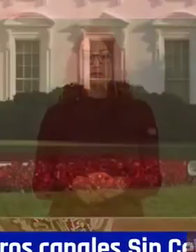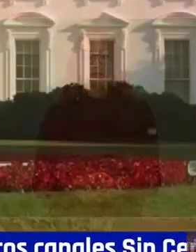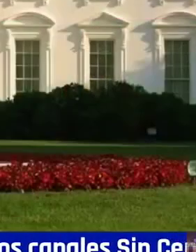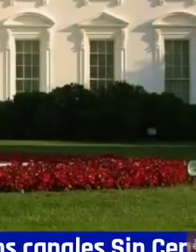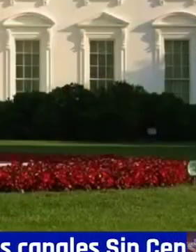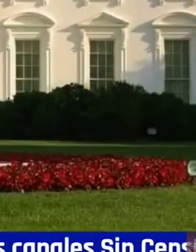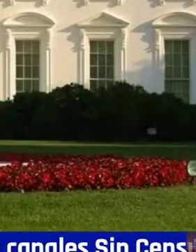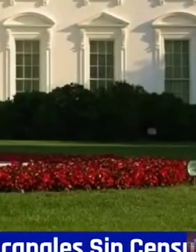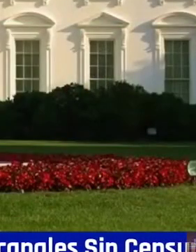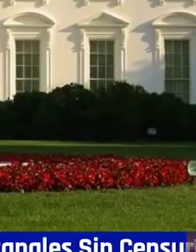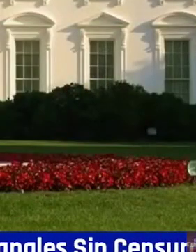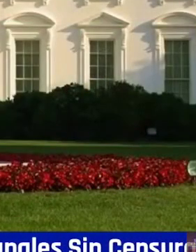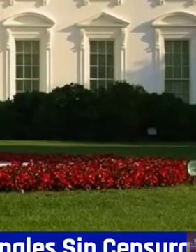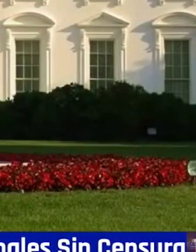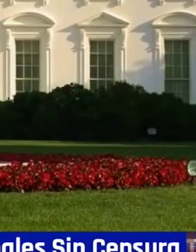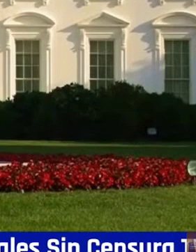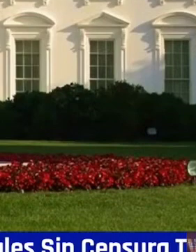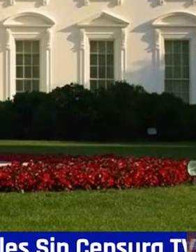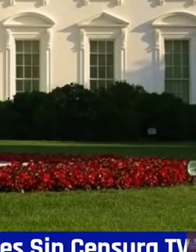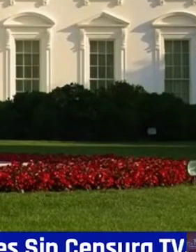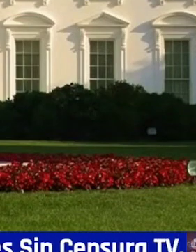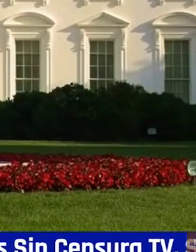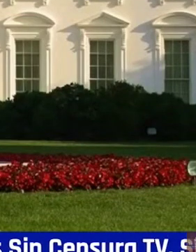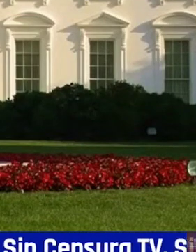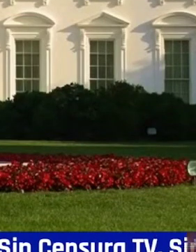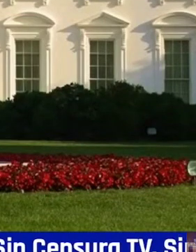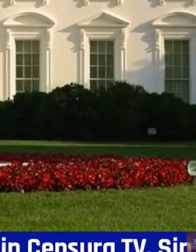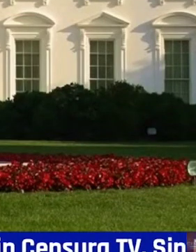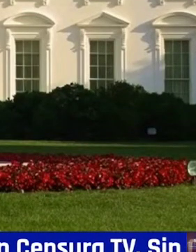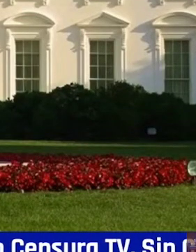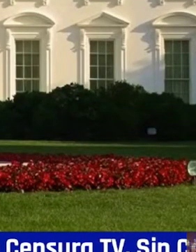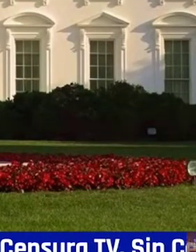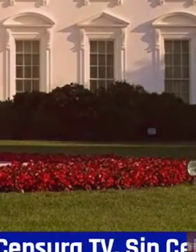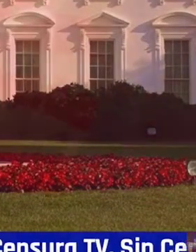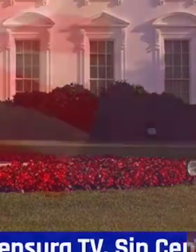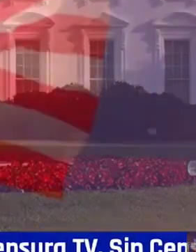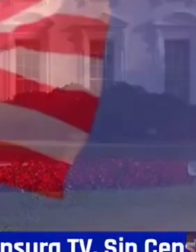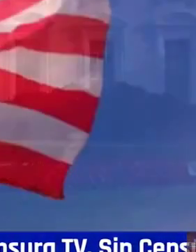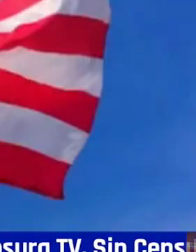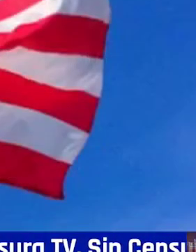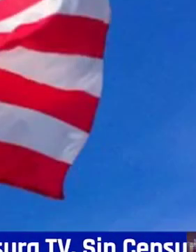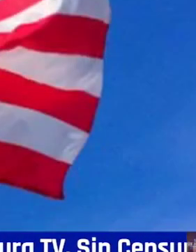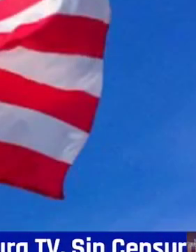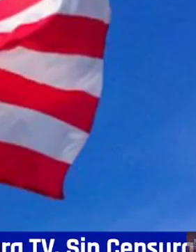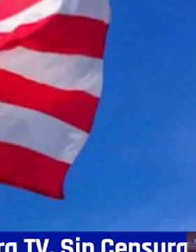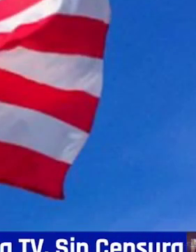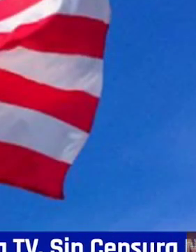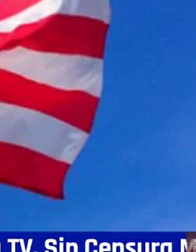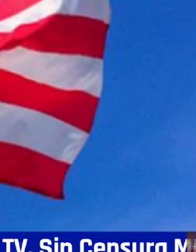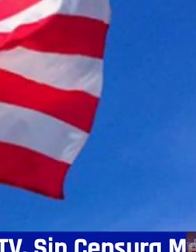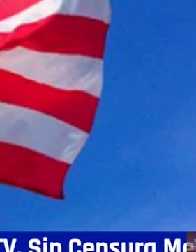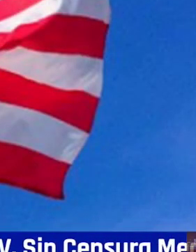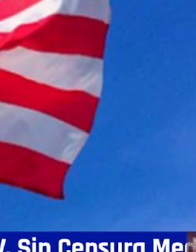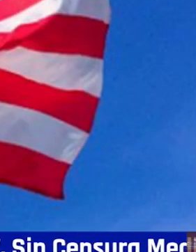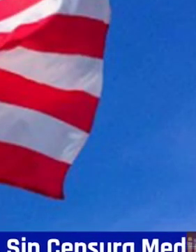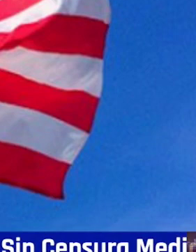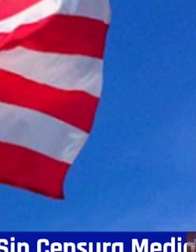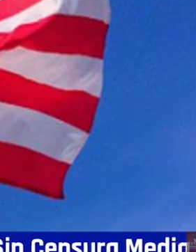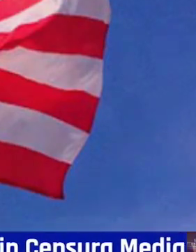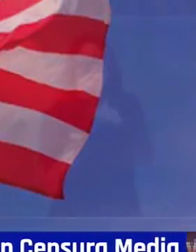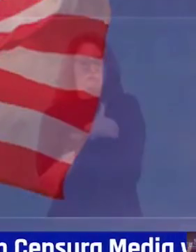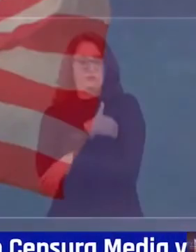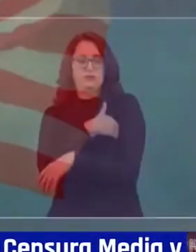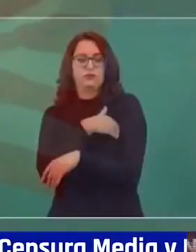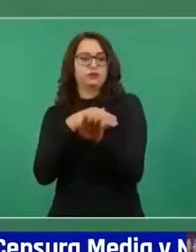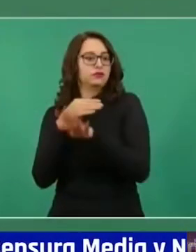multitud de mexicanos que lo apoyan aquí en los Estados Unidos y los invite directamente él, desde ahí, desde